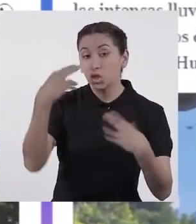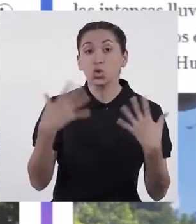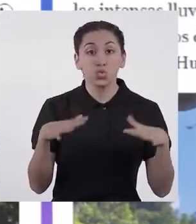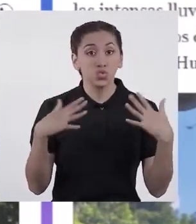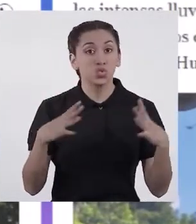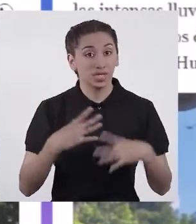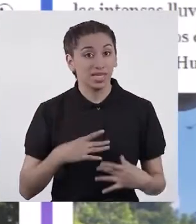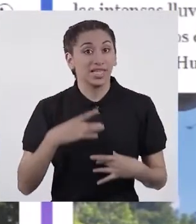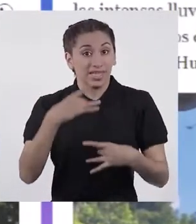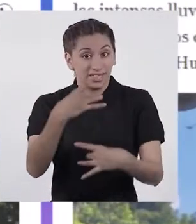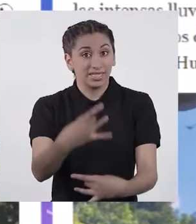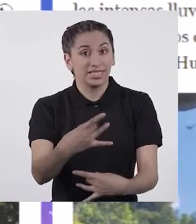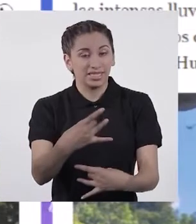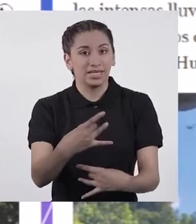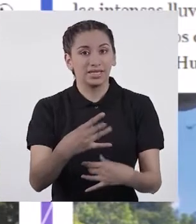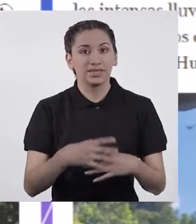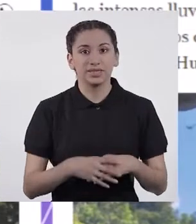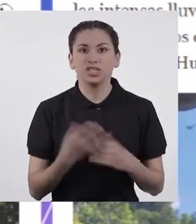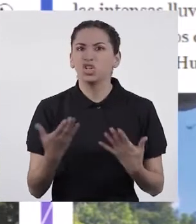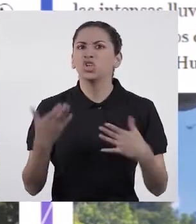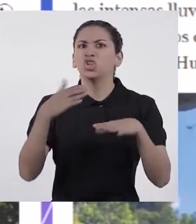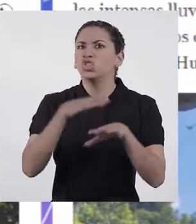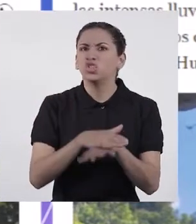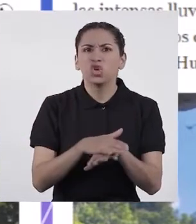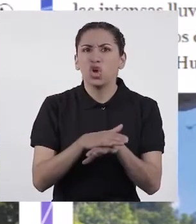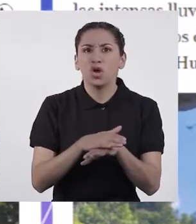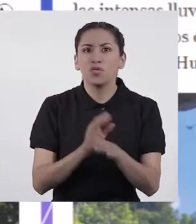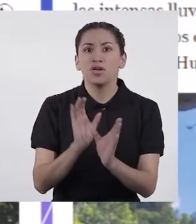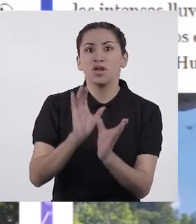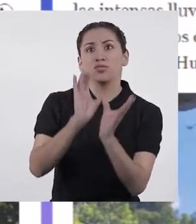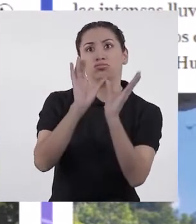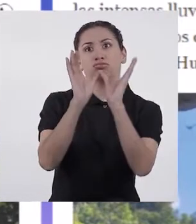muy interesante. Es sobre